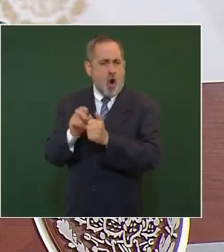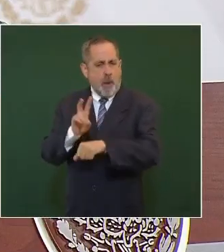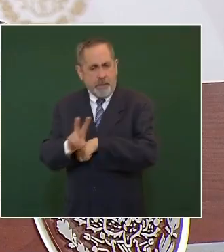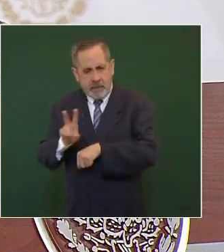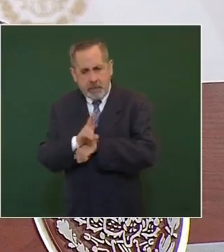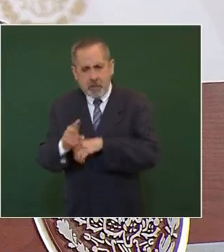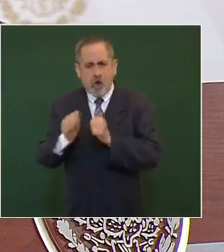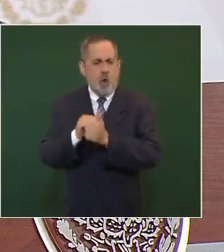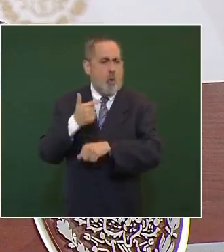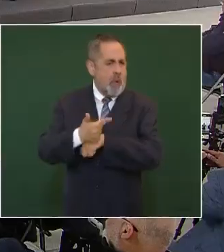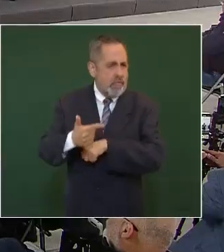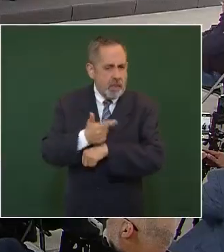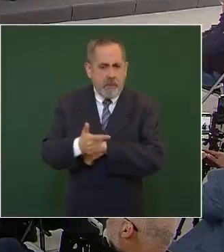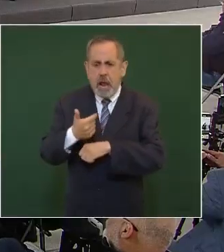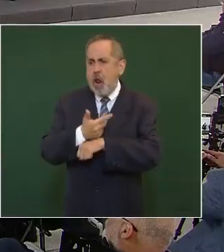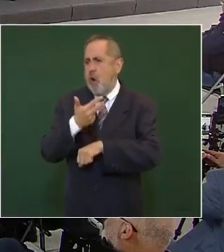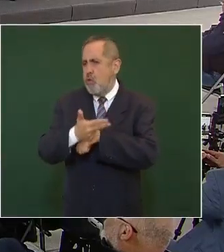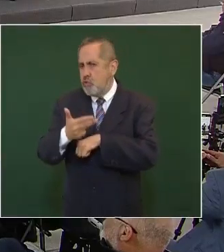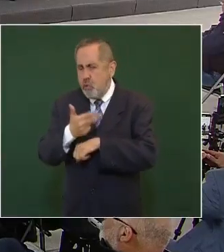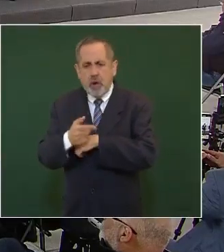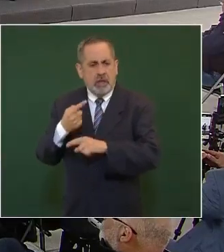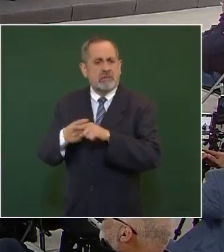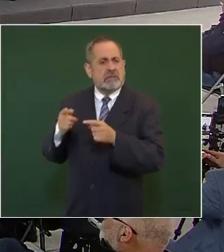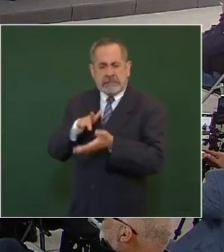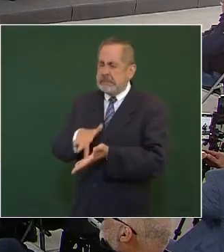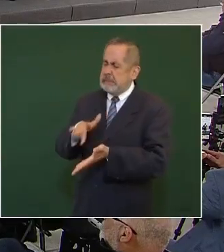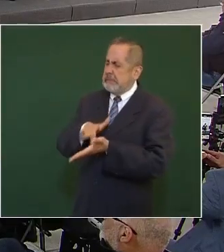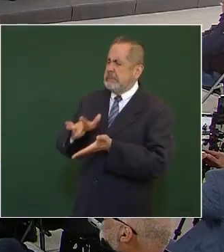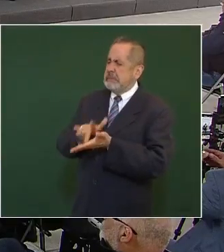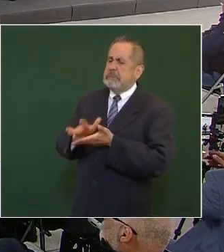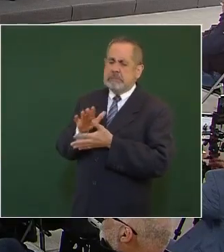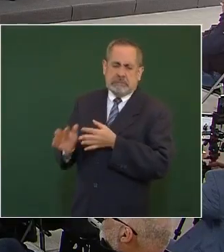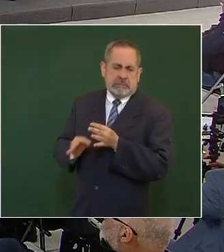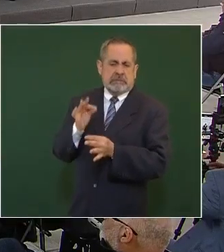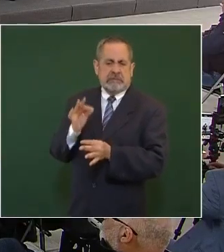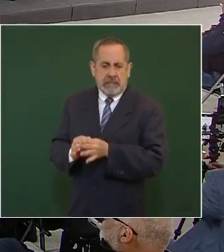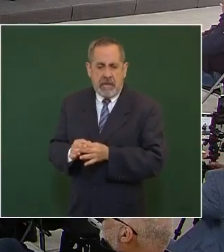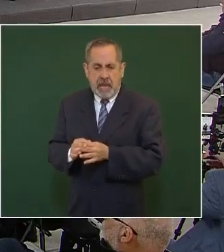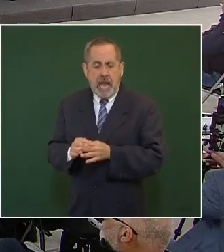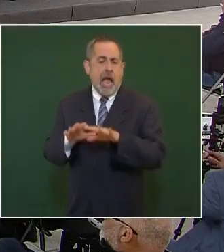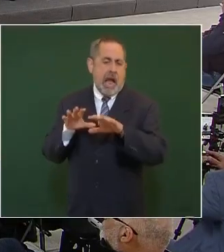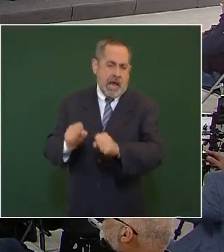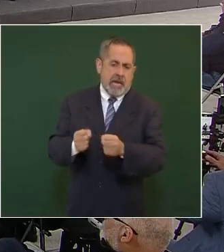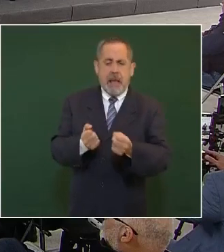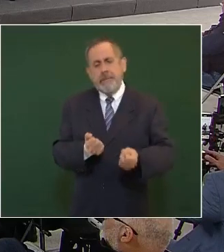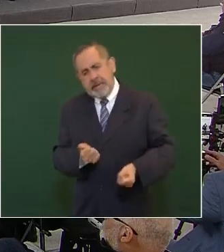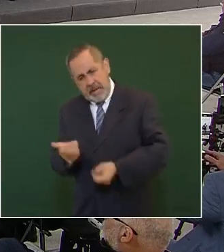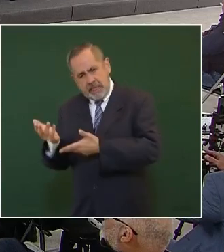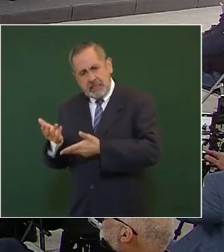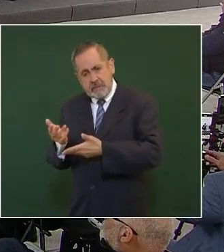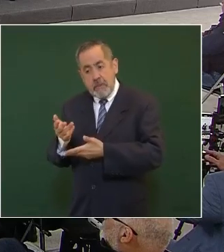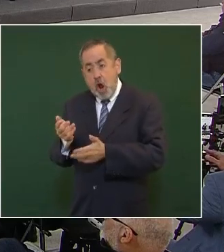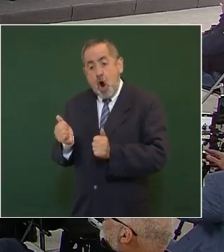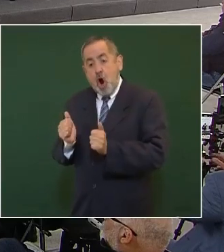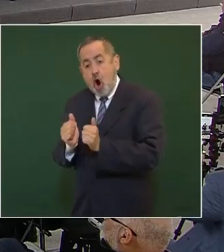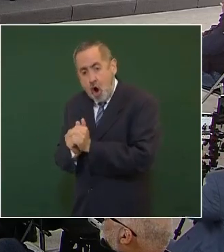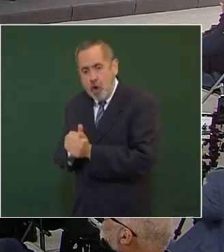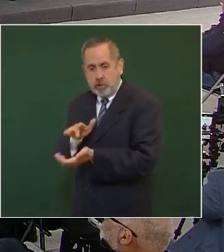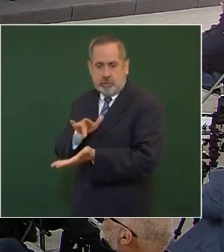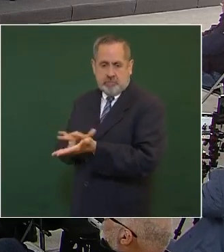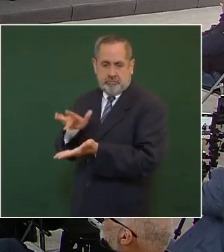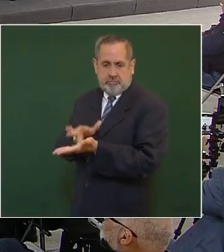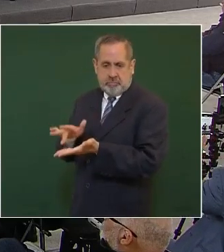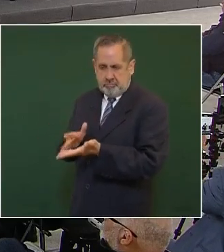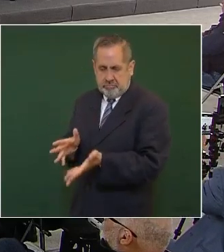Venezuela, con Guatemala, con Honduras, con todos los países que retornamos, sí, migrantes, pero ya con un paquete de